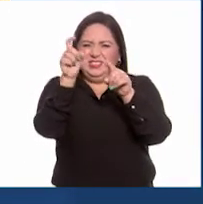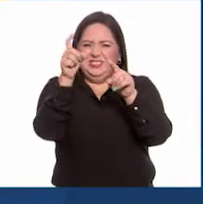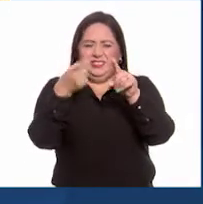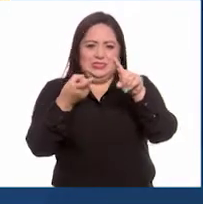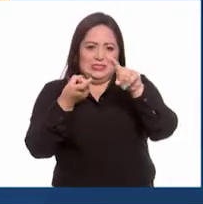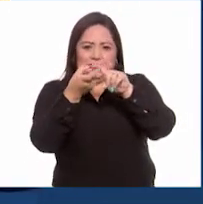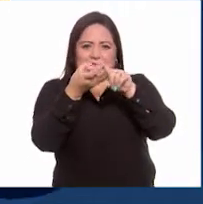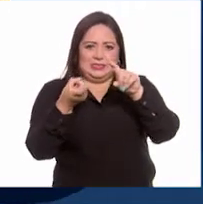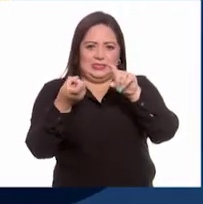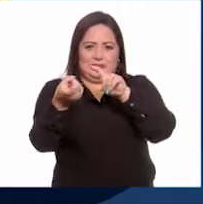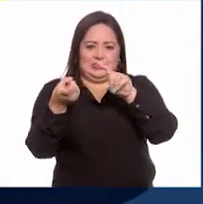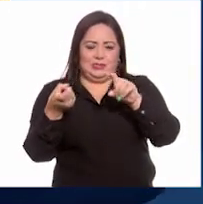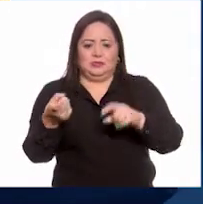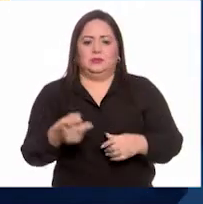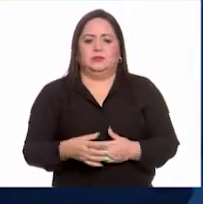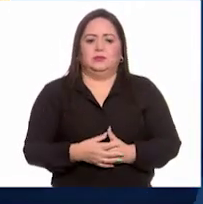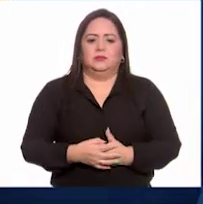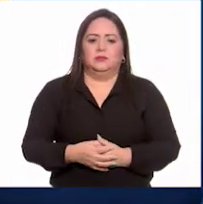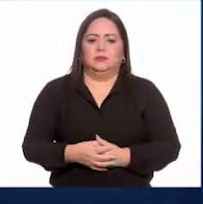punzón.